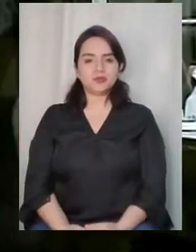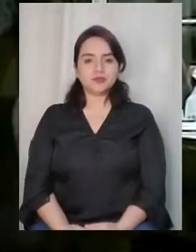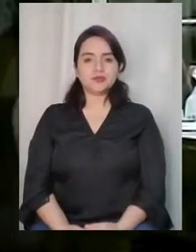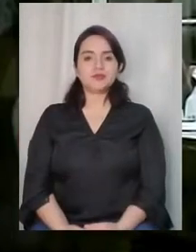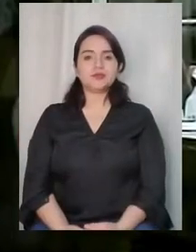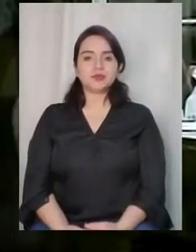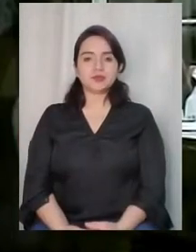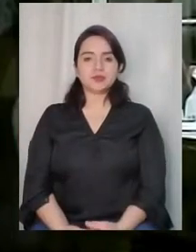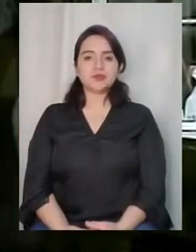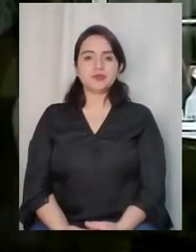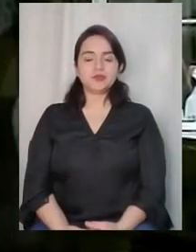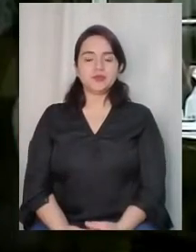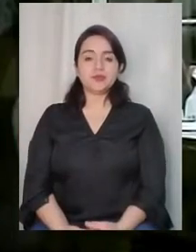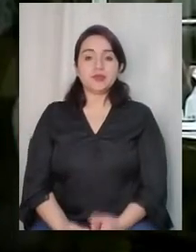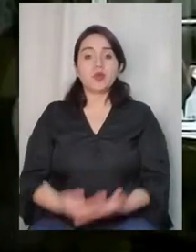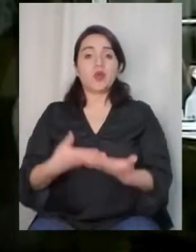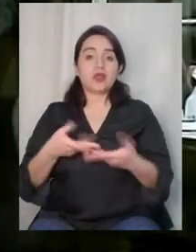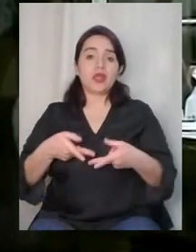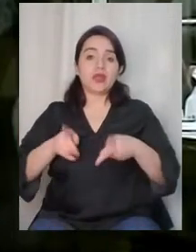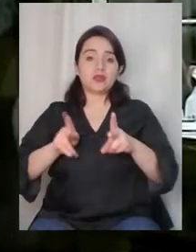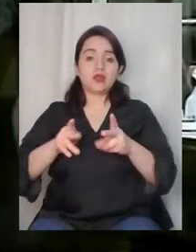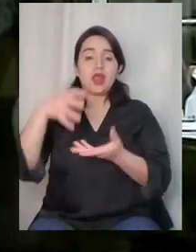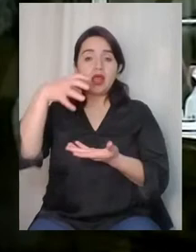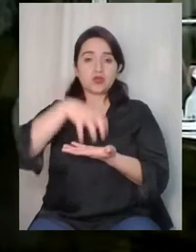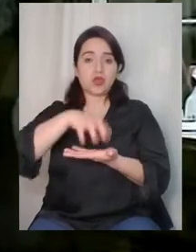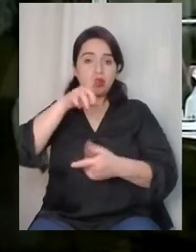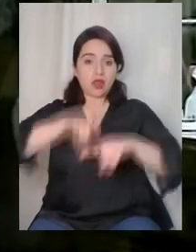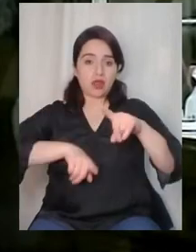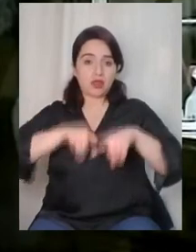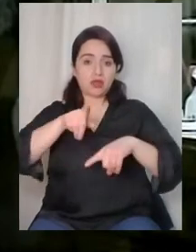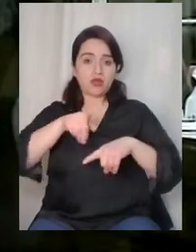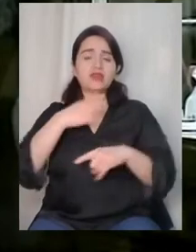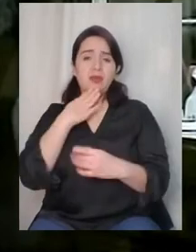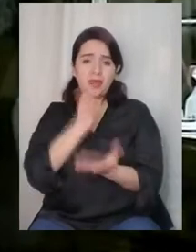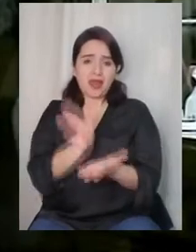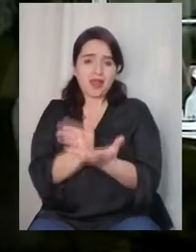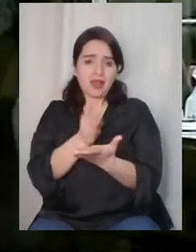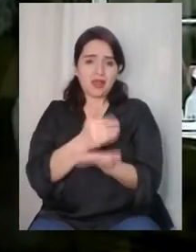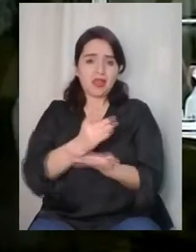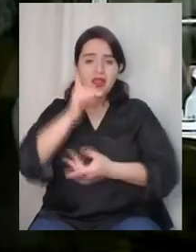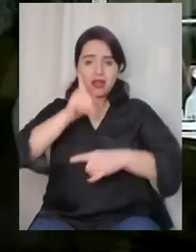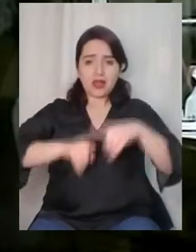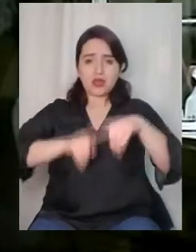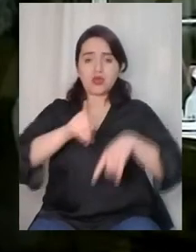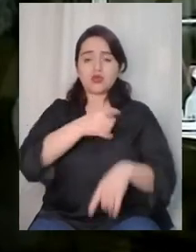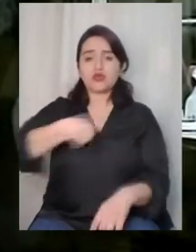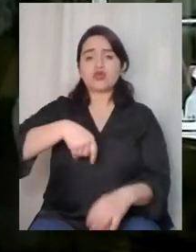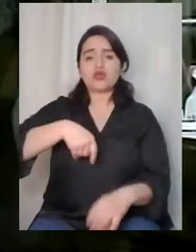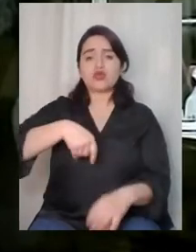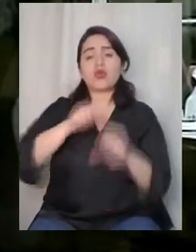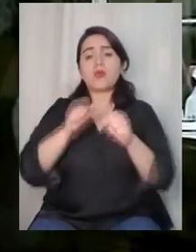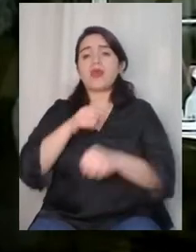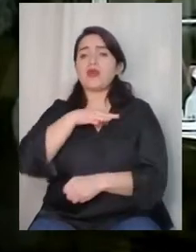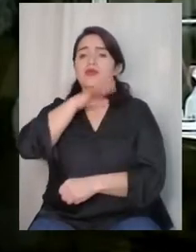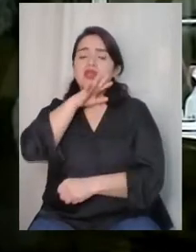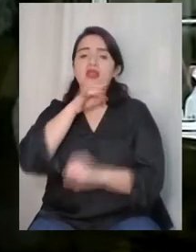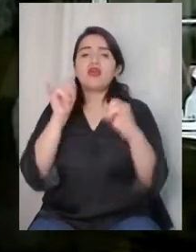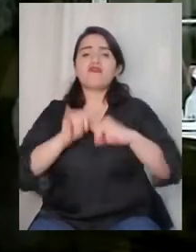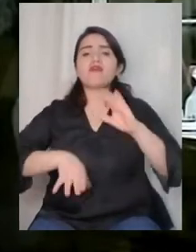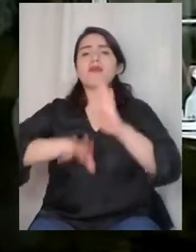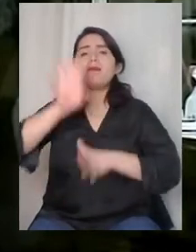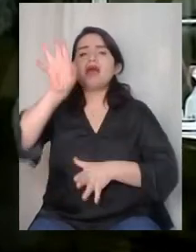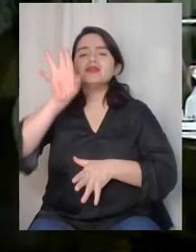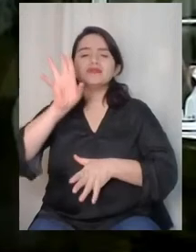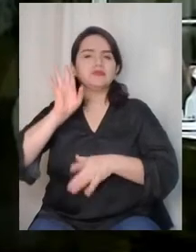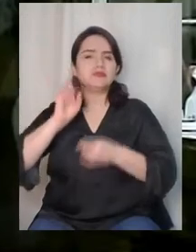el derecho a la ciudad y territorio también produce estrategias territoriales que podemos ocupar de forma mucho más activa, como